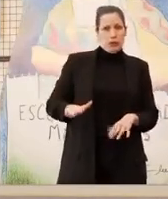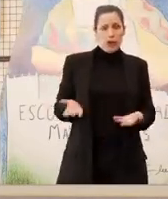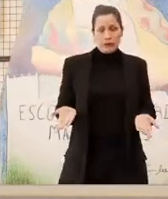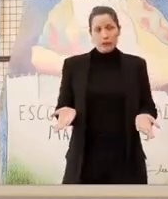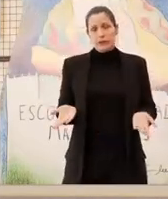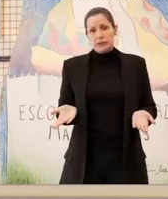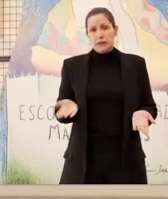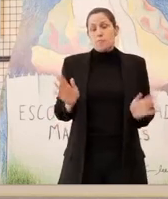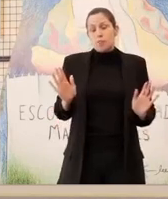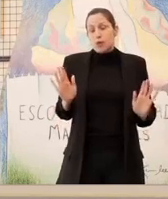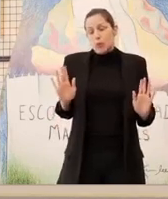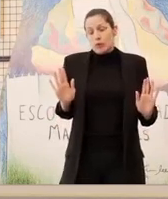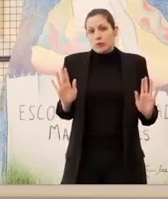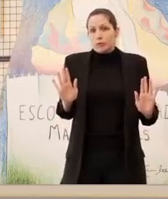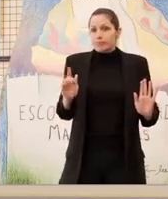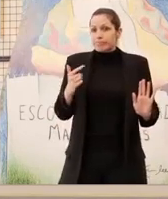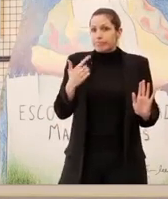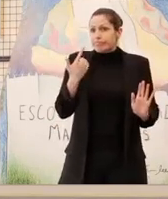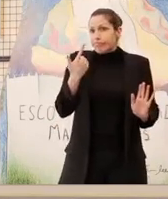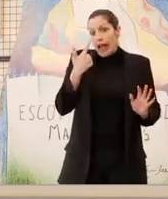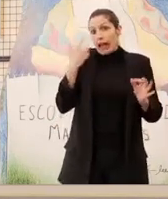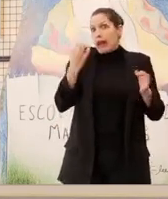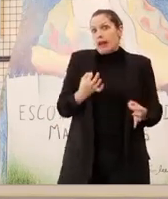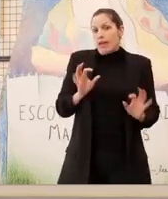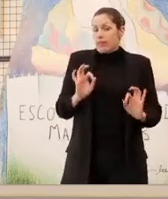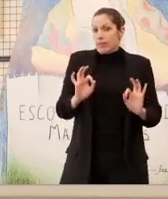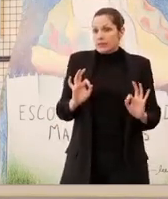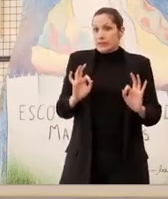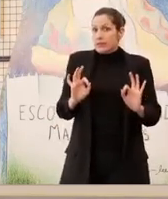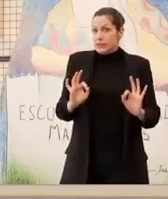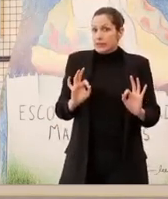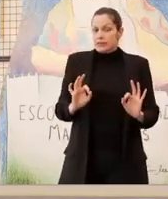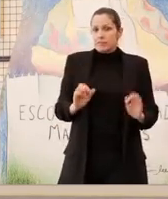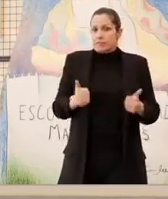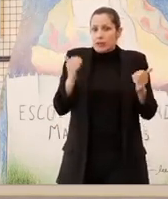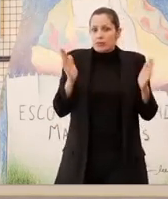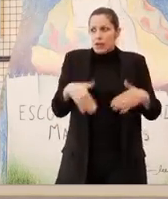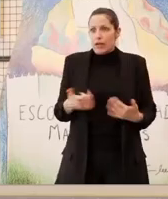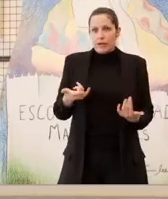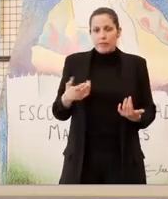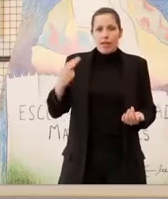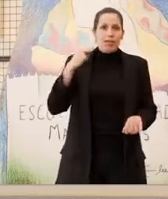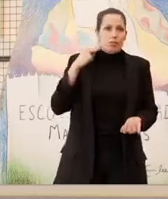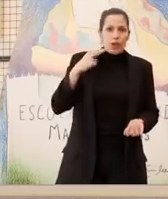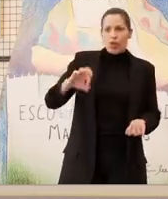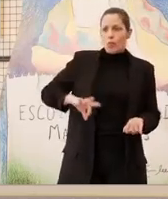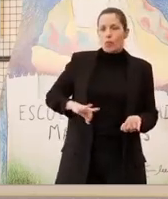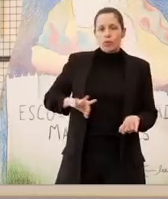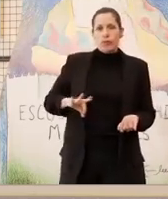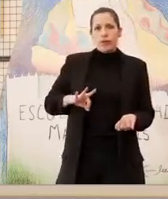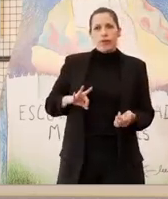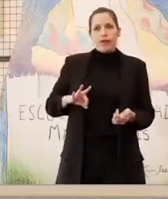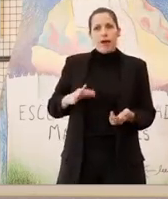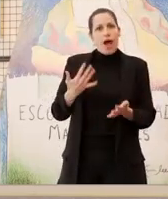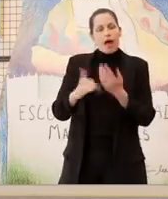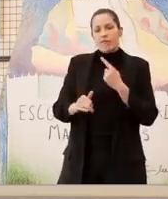Pero bueno es que la realidad es la realidad y la realidad es que la diputación de pontevedra se está convirtiendo en un referente